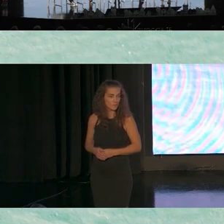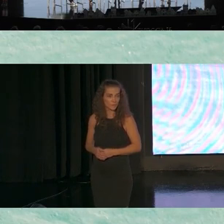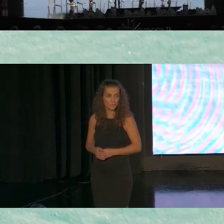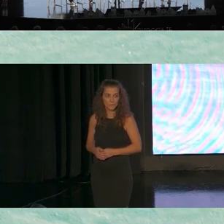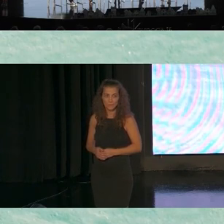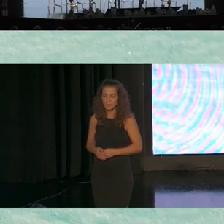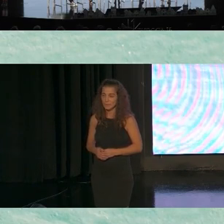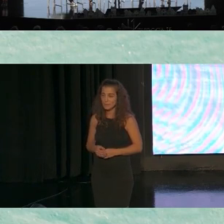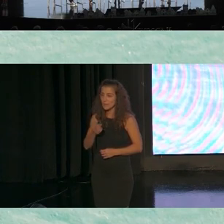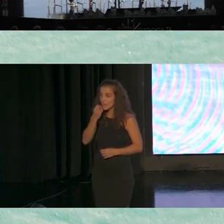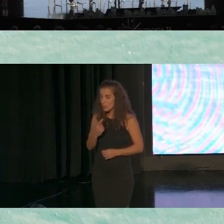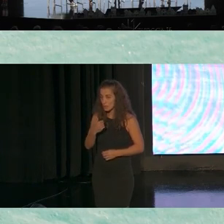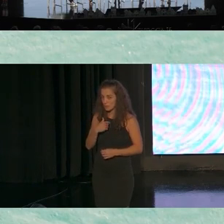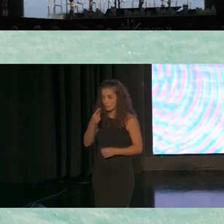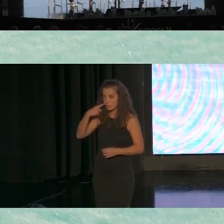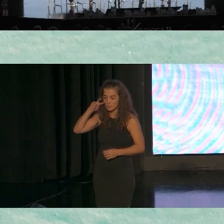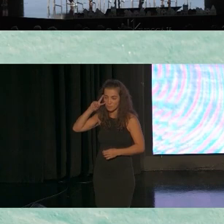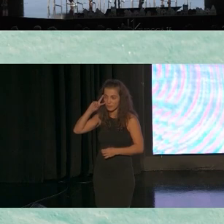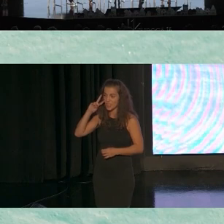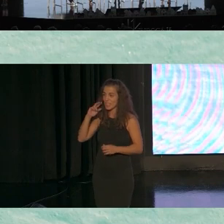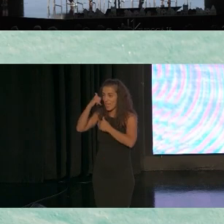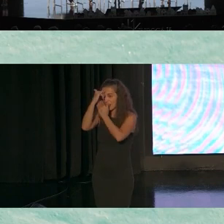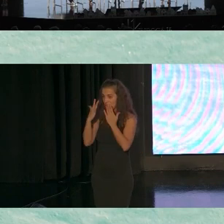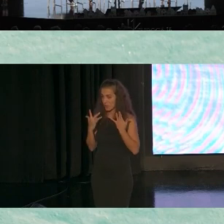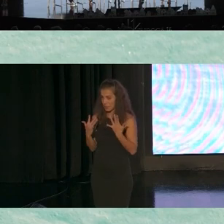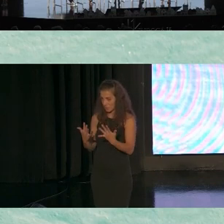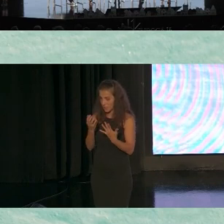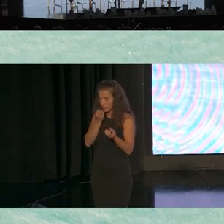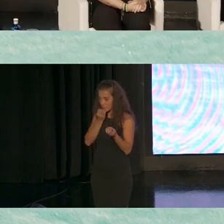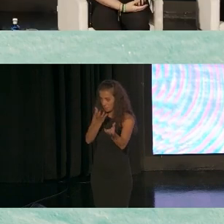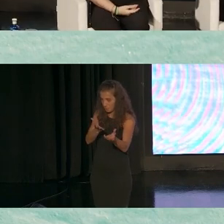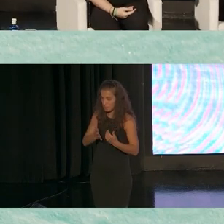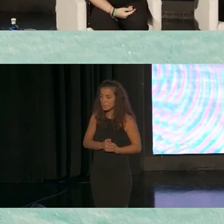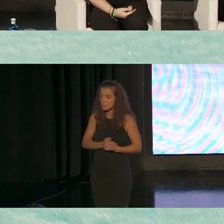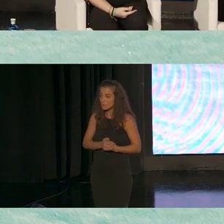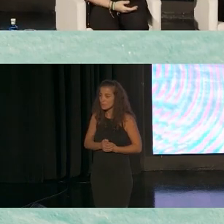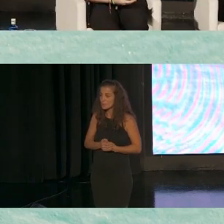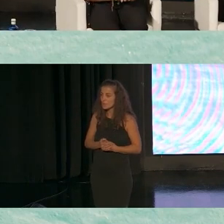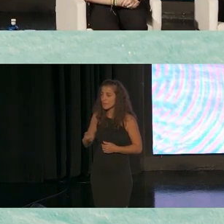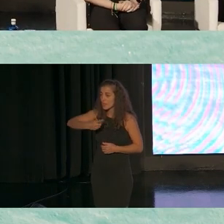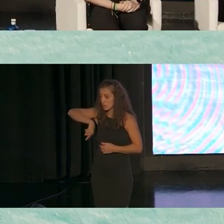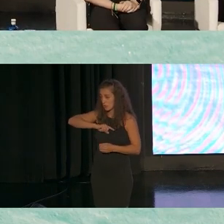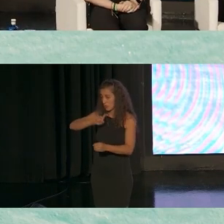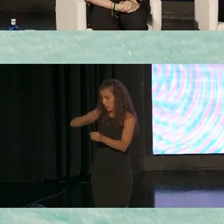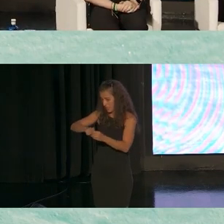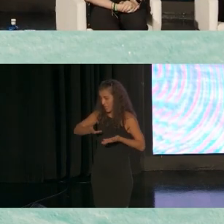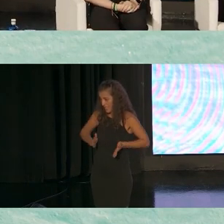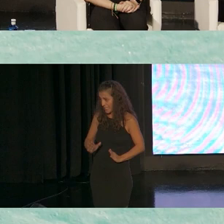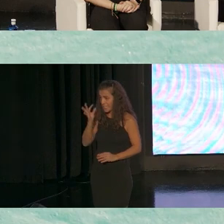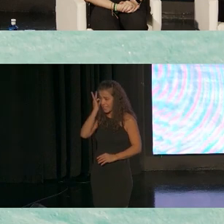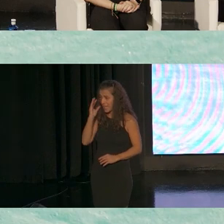Bueno pues Ah os voy a contar mi experiencia en atención temprana e noos voy a presentar a mi hija Carolina